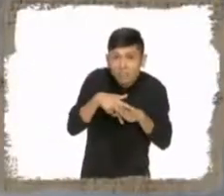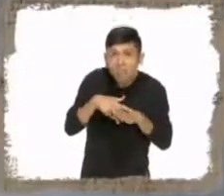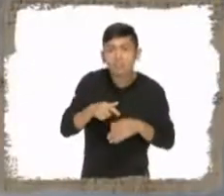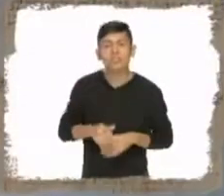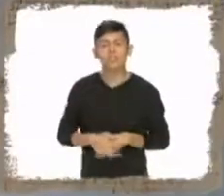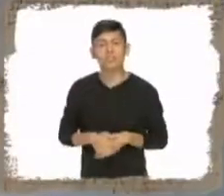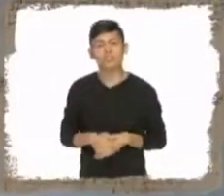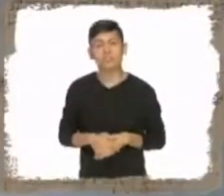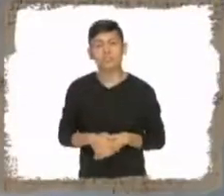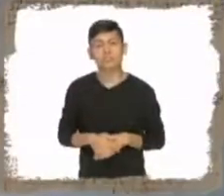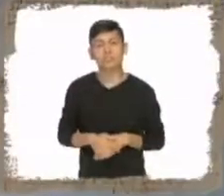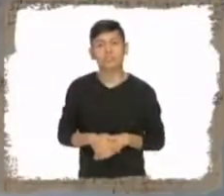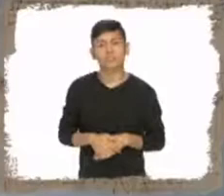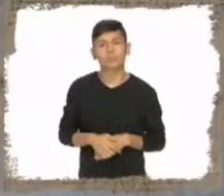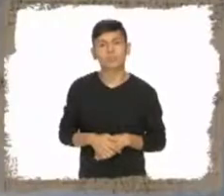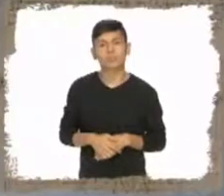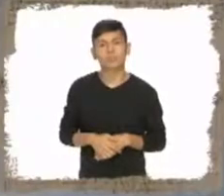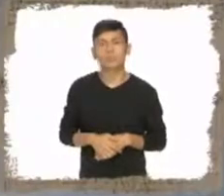yo.